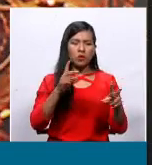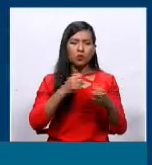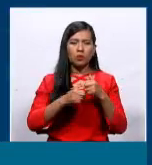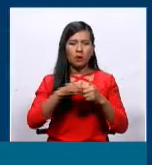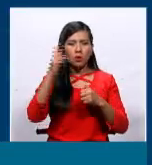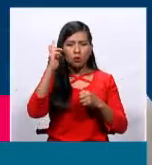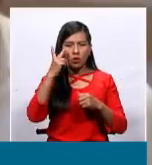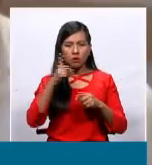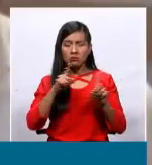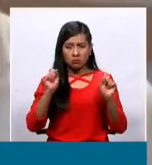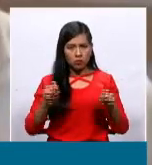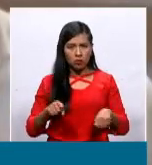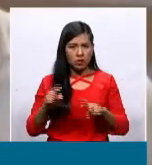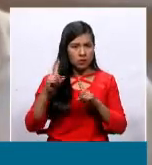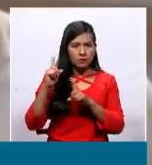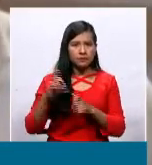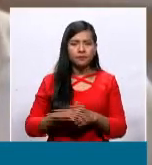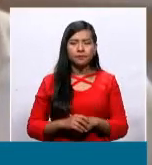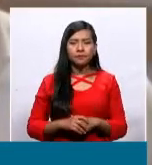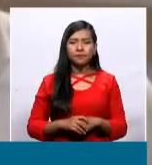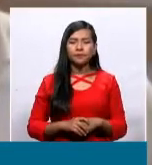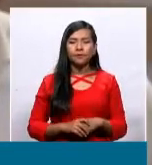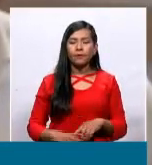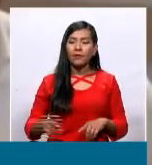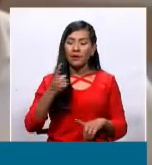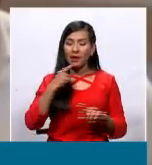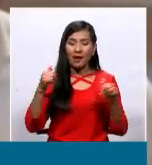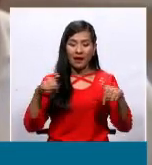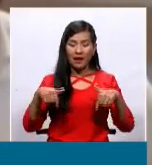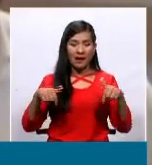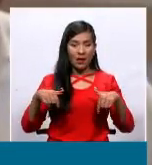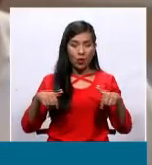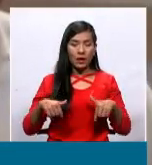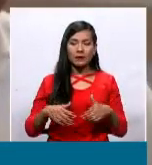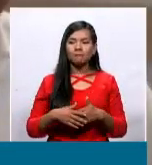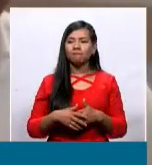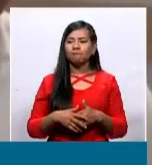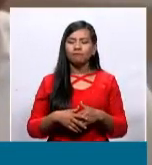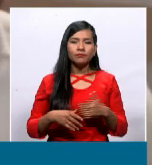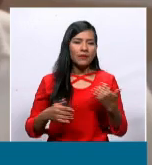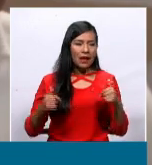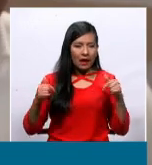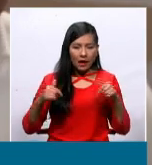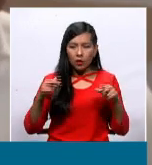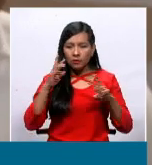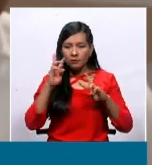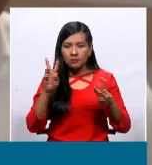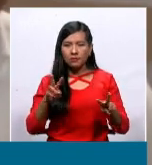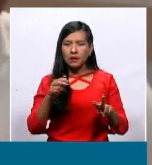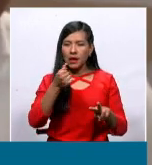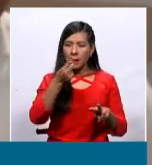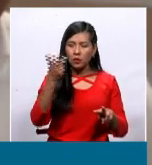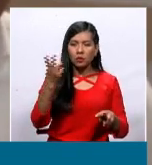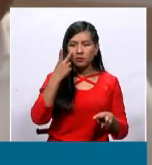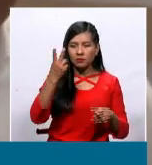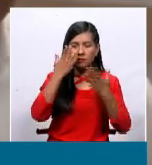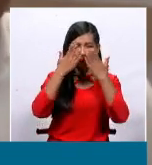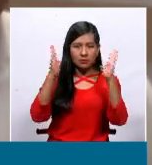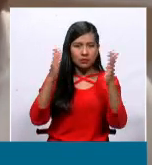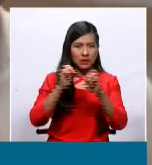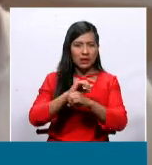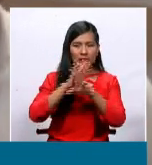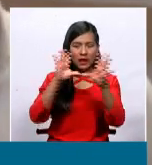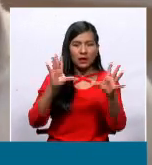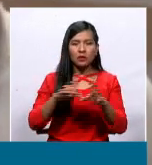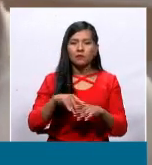anteriormente? Mira, por ahora creo que si hay algo que se está un poco evidenciando es que es